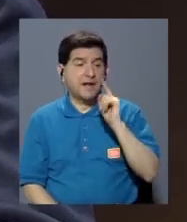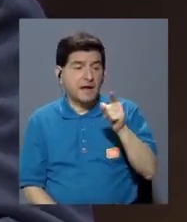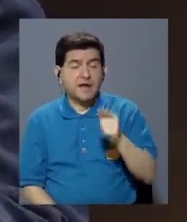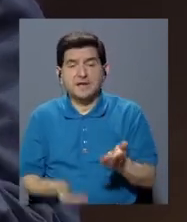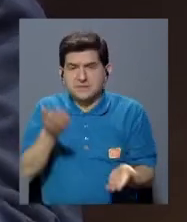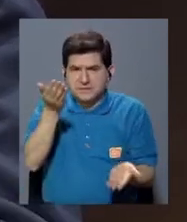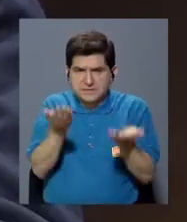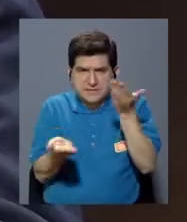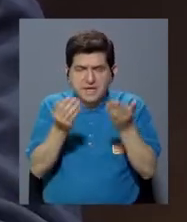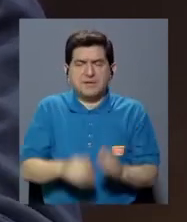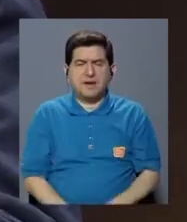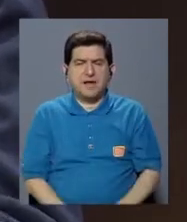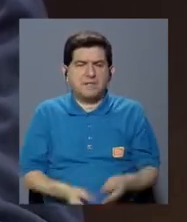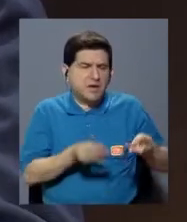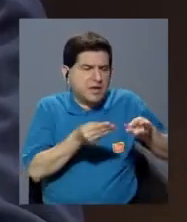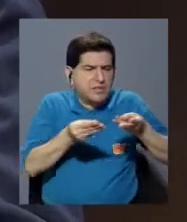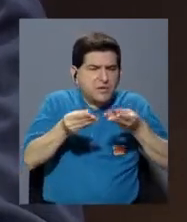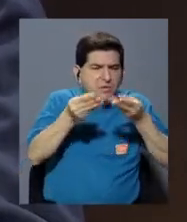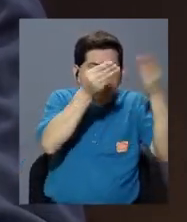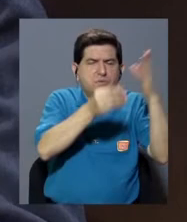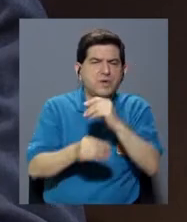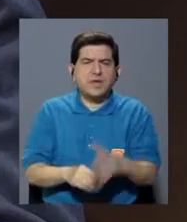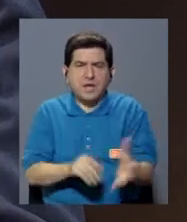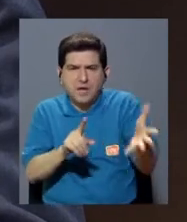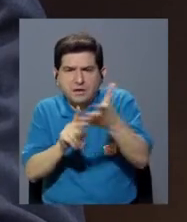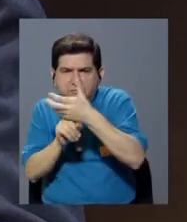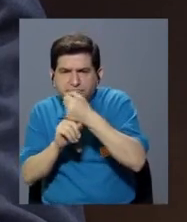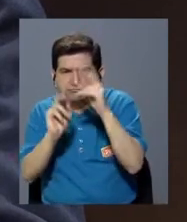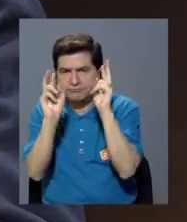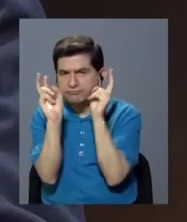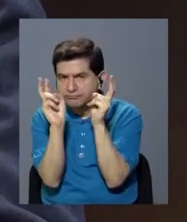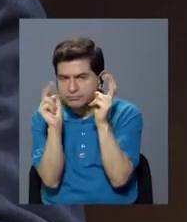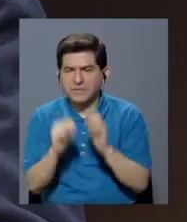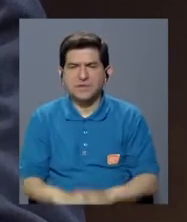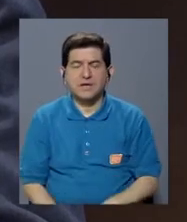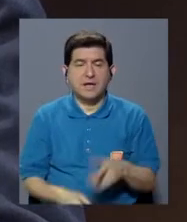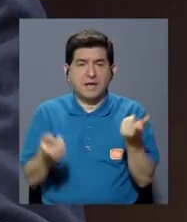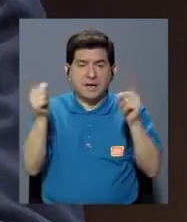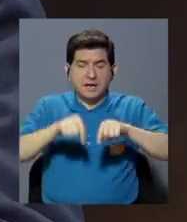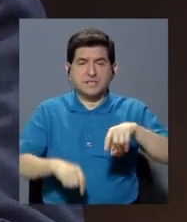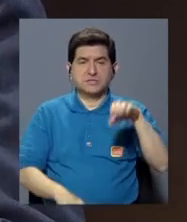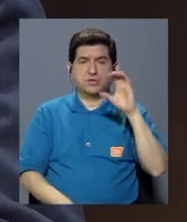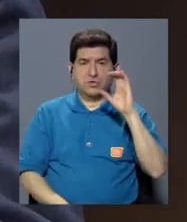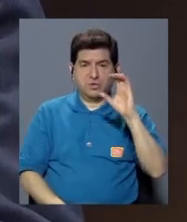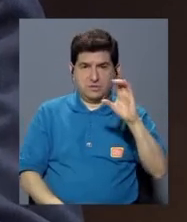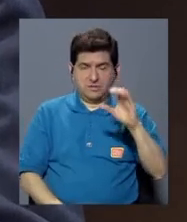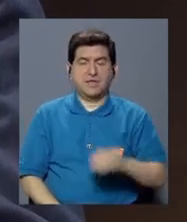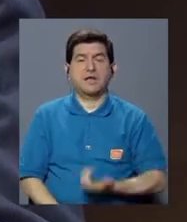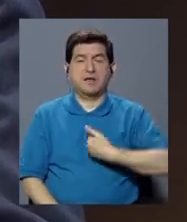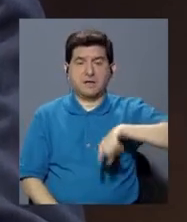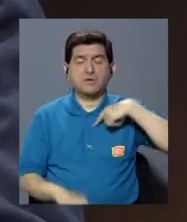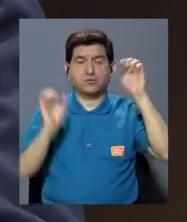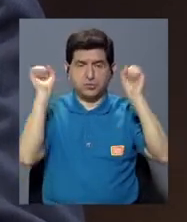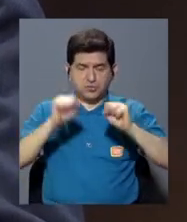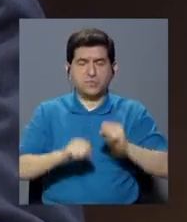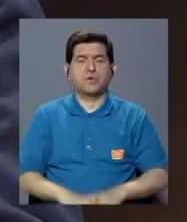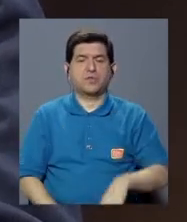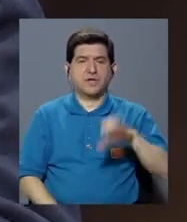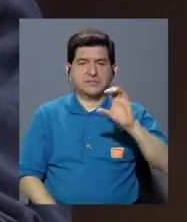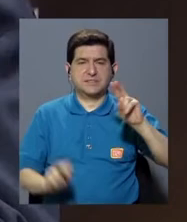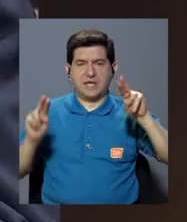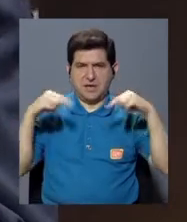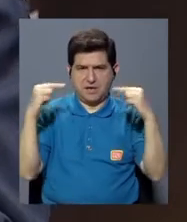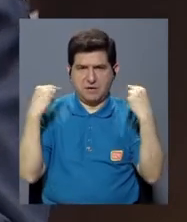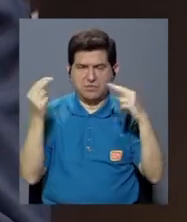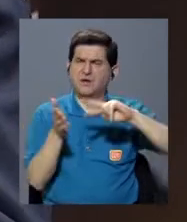ese balance entre emisiones y captura de carbono tal que seamos carbono neutral.